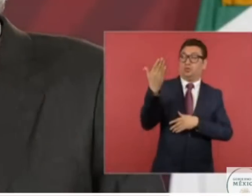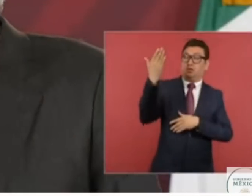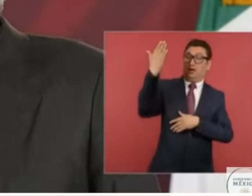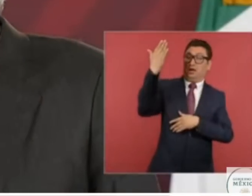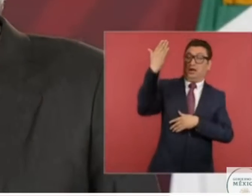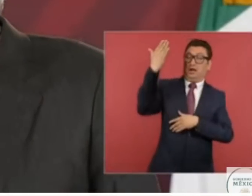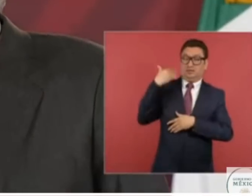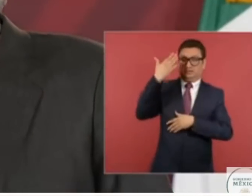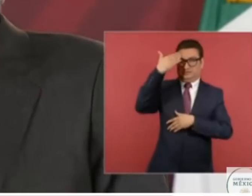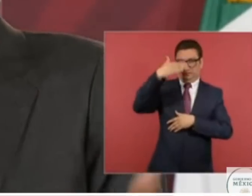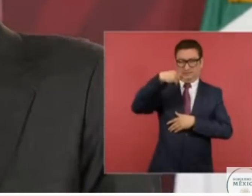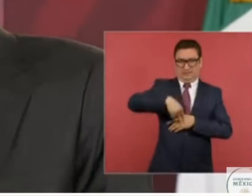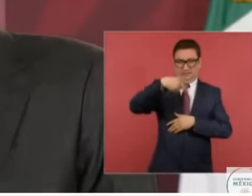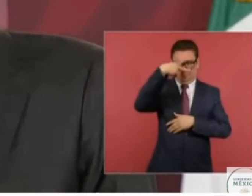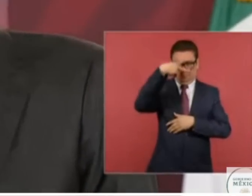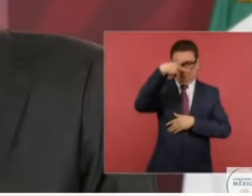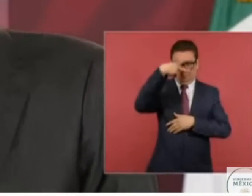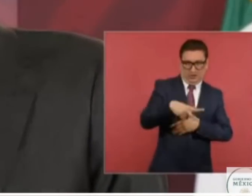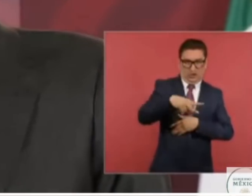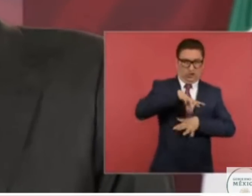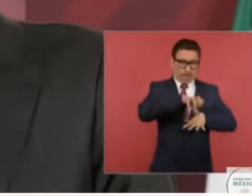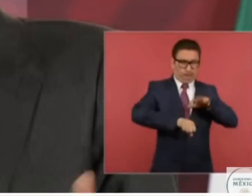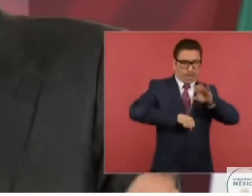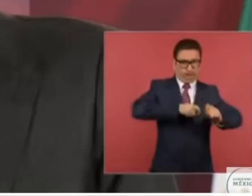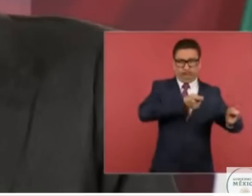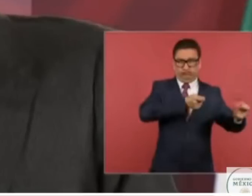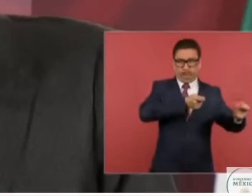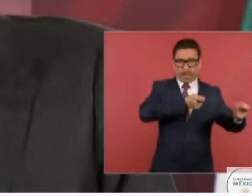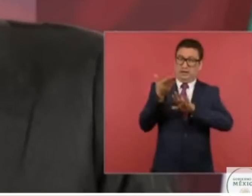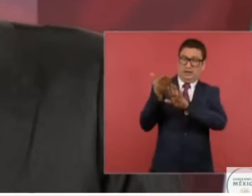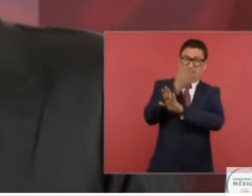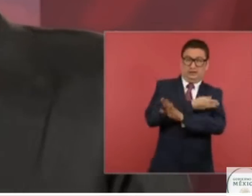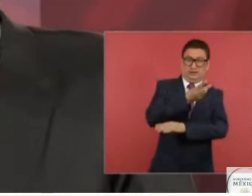colonial en México. ¿Qué se movía?